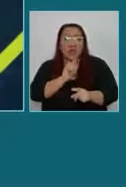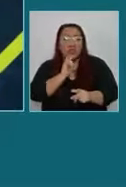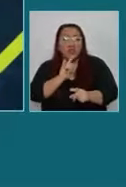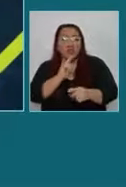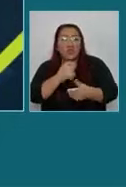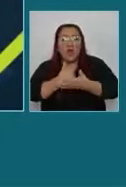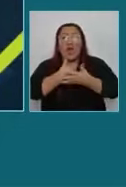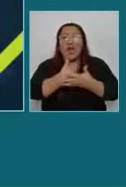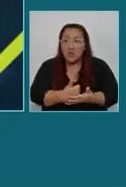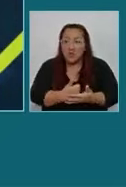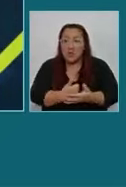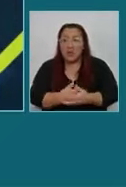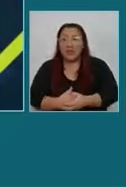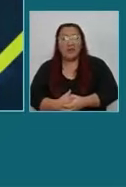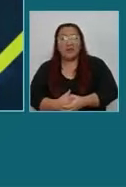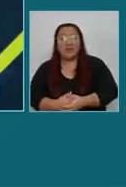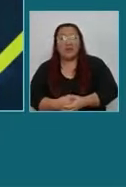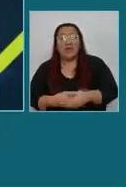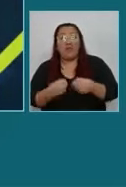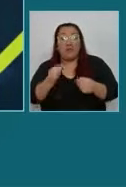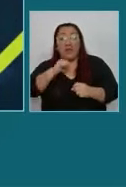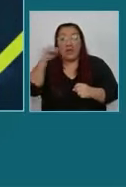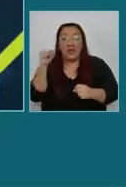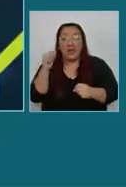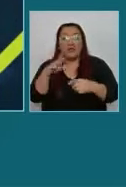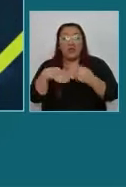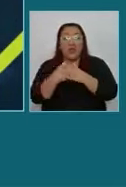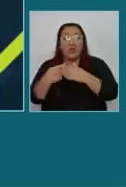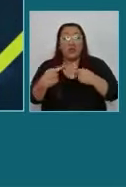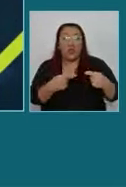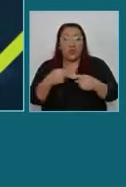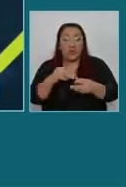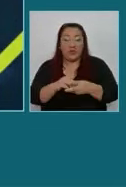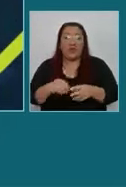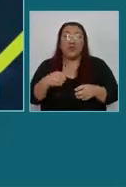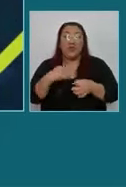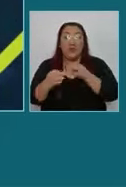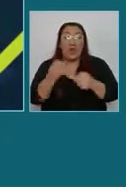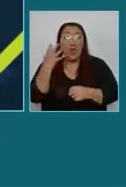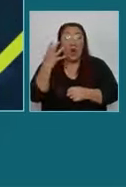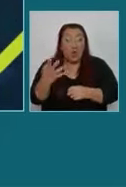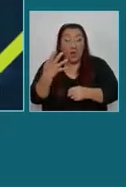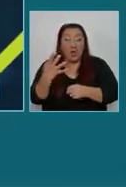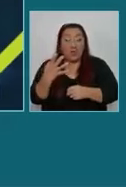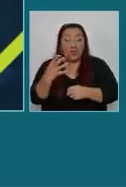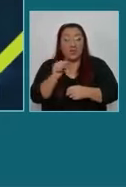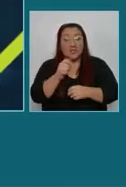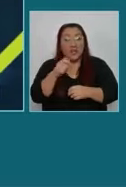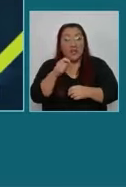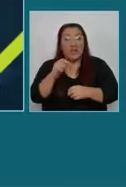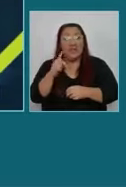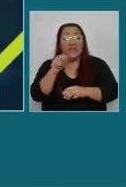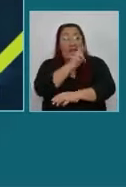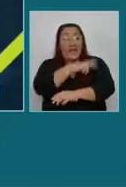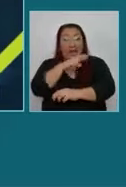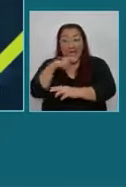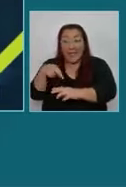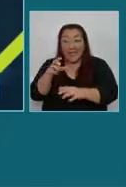justamente gracias a que ganaron el MIT Global Inclusive, ¿no? Entonces, te he mencionado 4 startups muy buenas de regiones, así